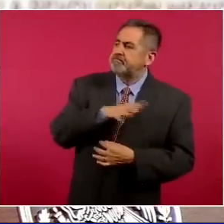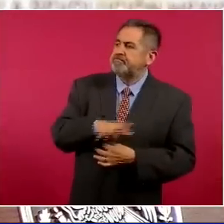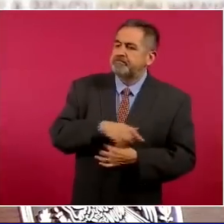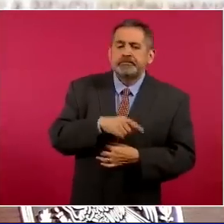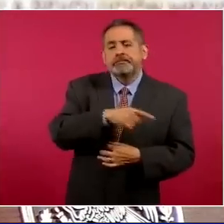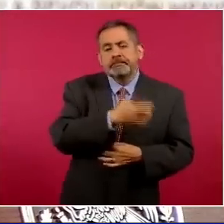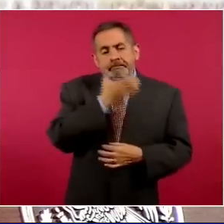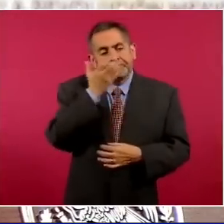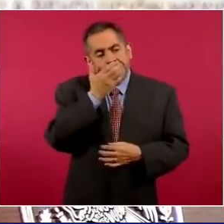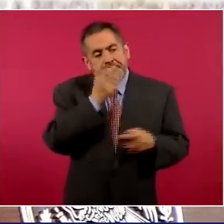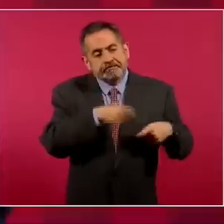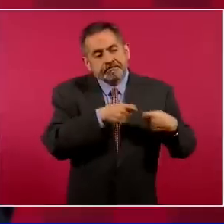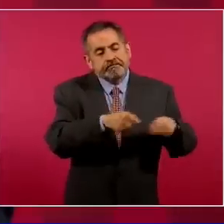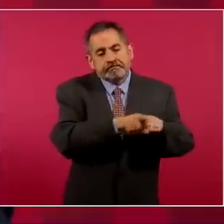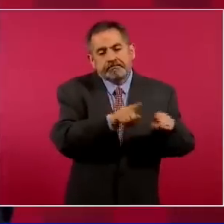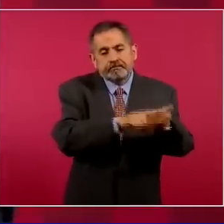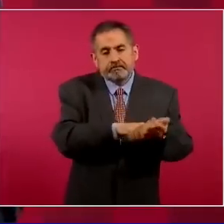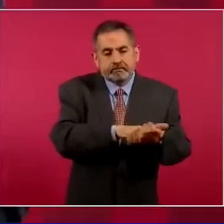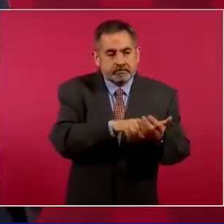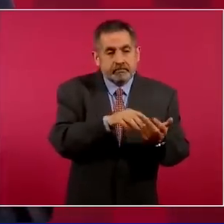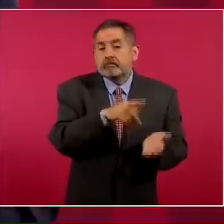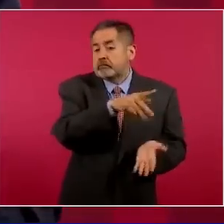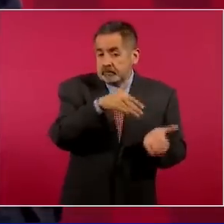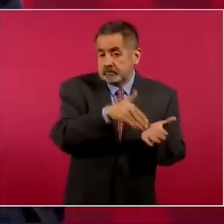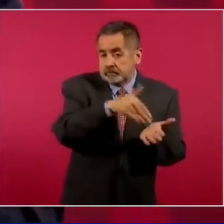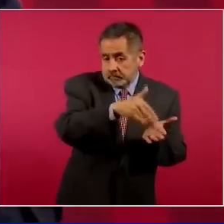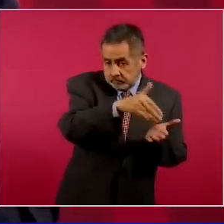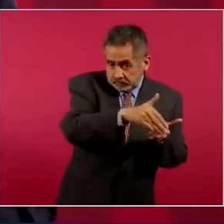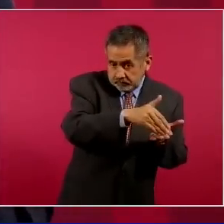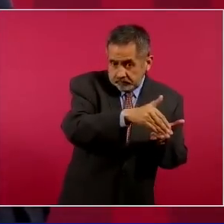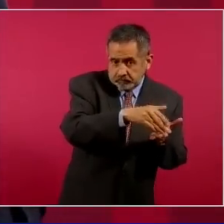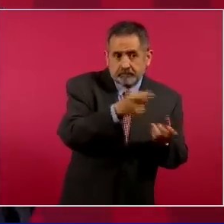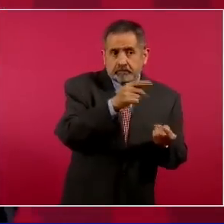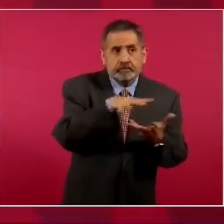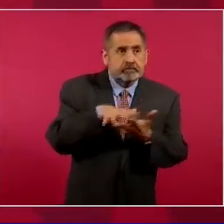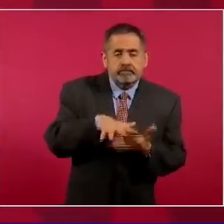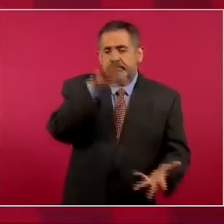Afortunadamente no son la mayoría, son millones, pero no son la mayoría.